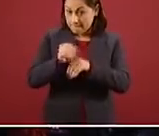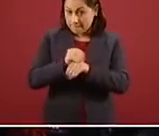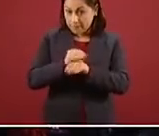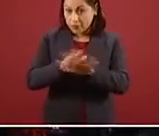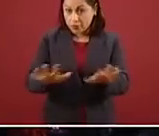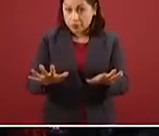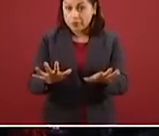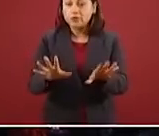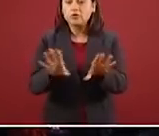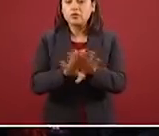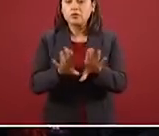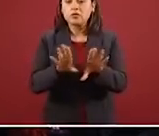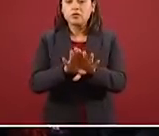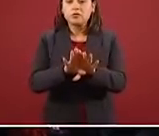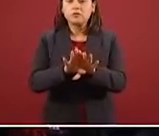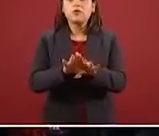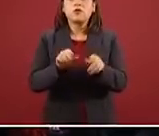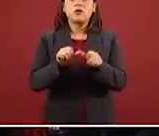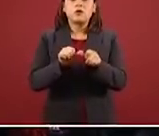es la superficie.